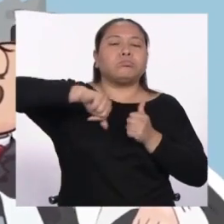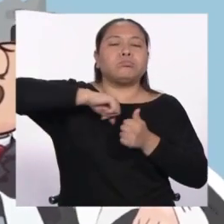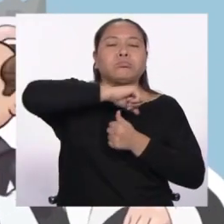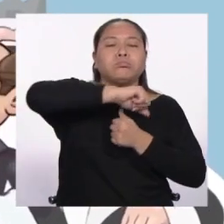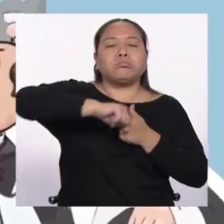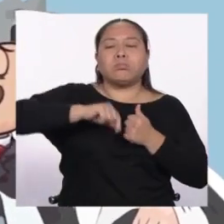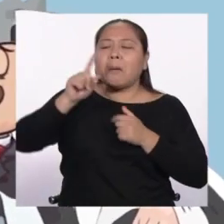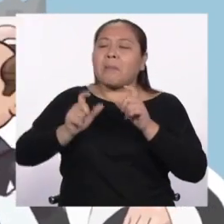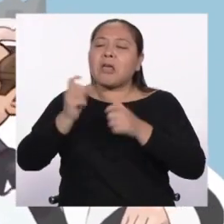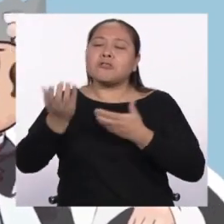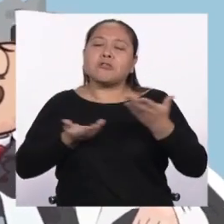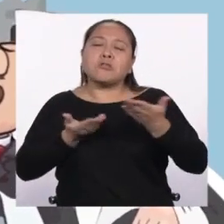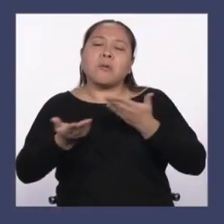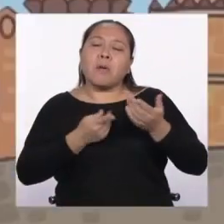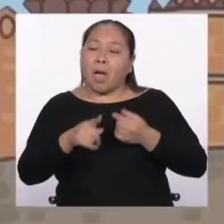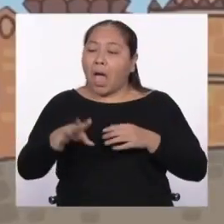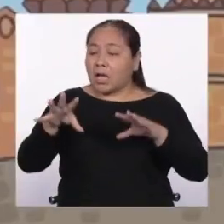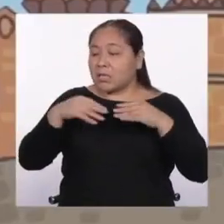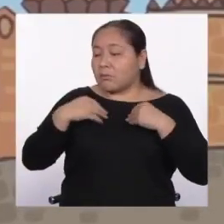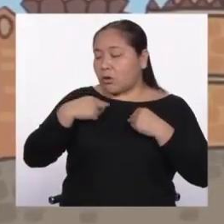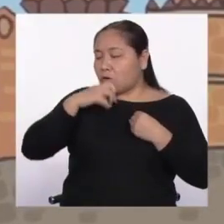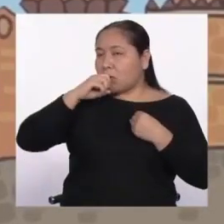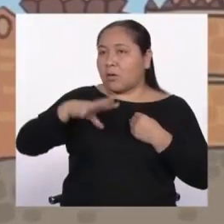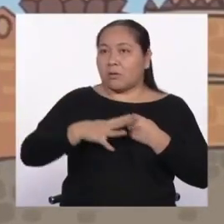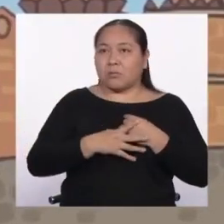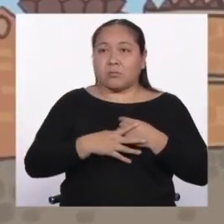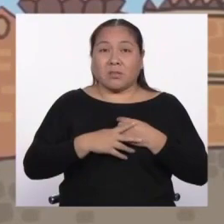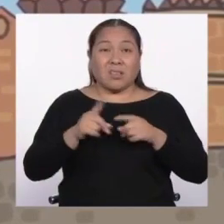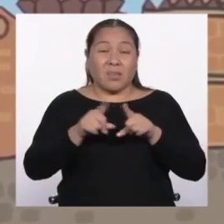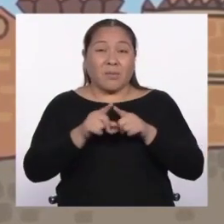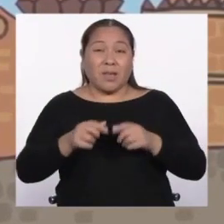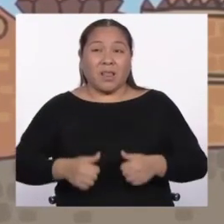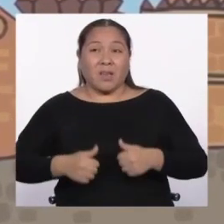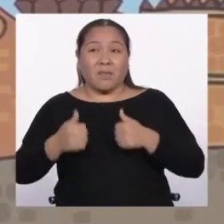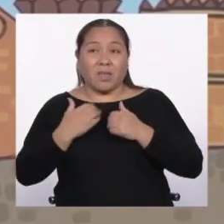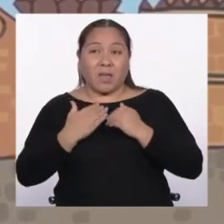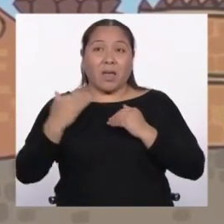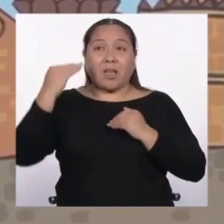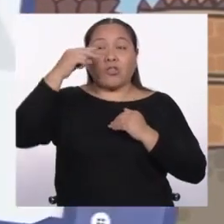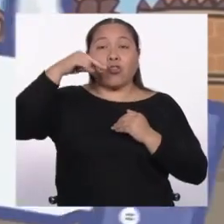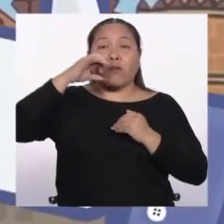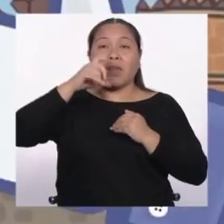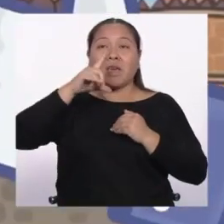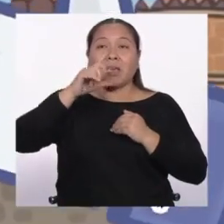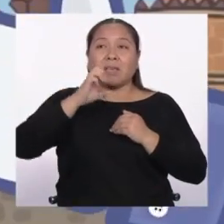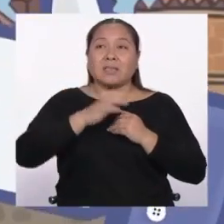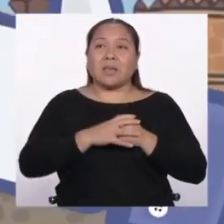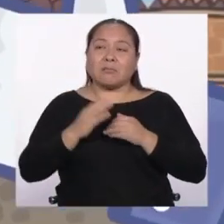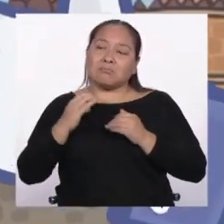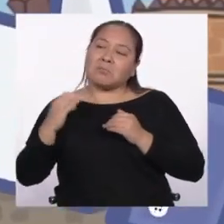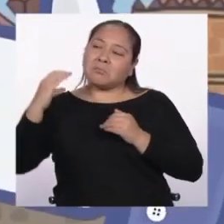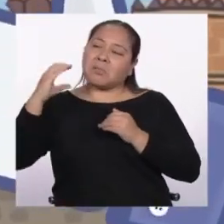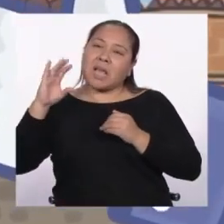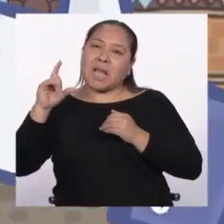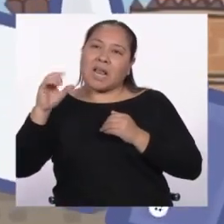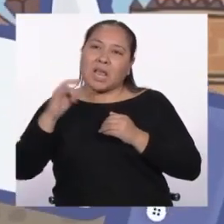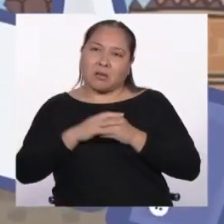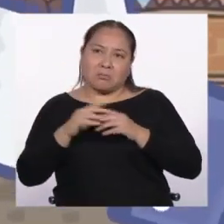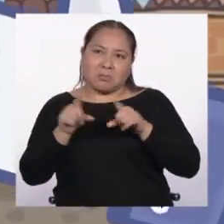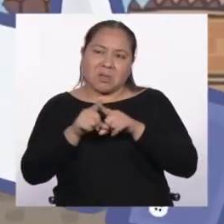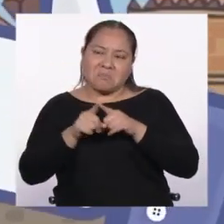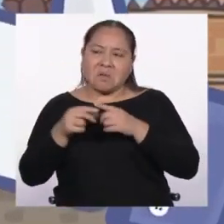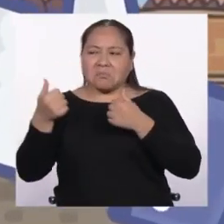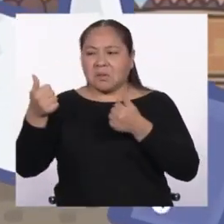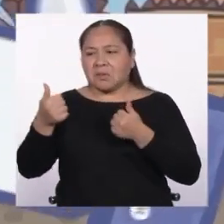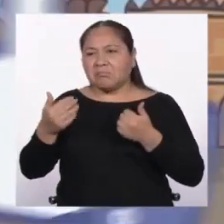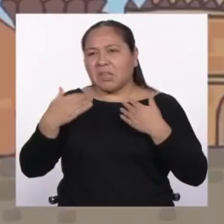le obedecieran en absolutamente todo. Hasta la vida de los privilegiados, como la nobleza y el clero, era chévere, porque de todas formas siempre contaban